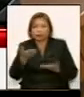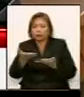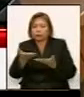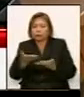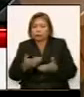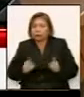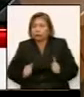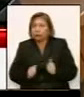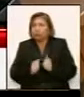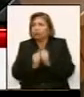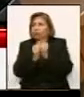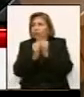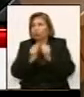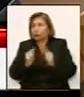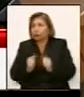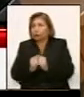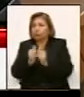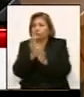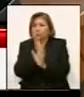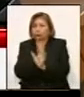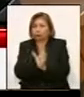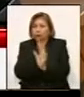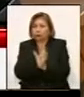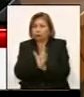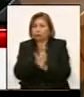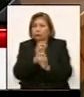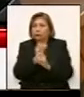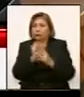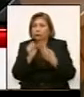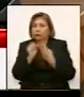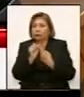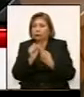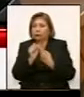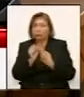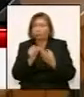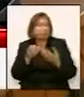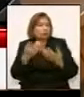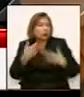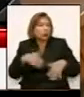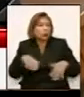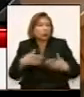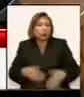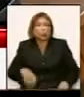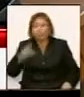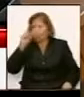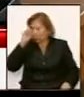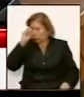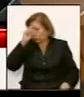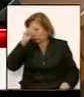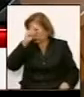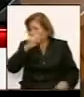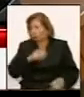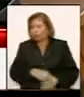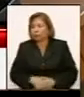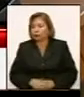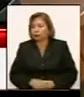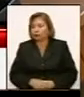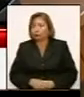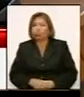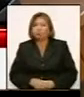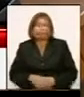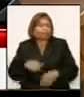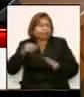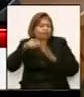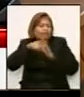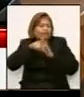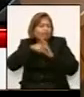acompañamiento psicológico social de la última es un proceso muy difícil como ya les contamos tiene efectos muy